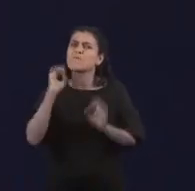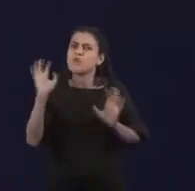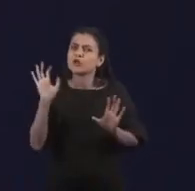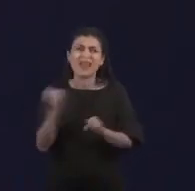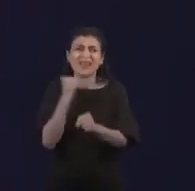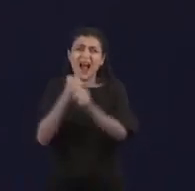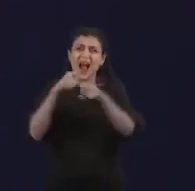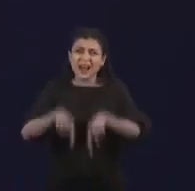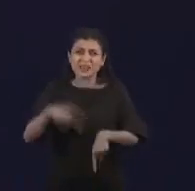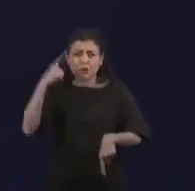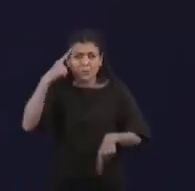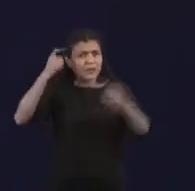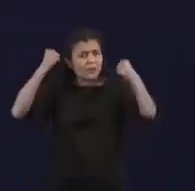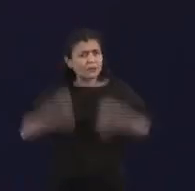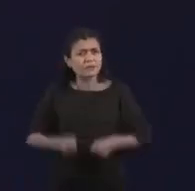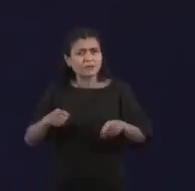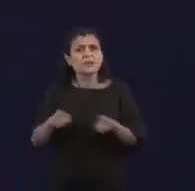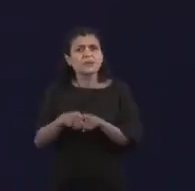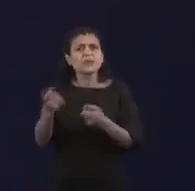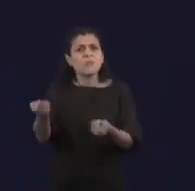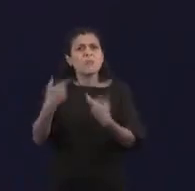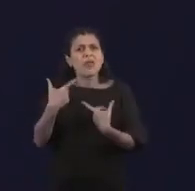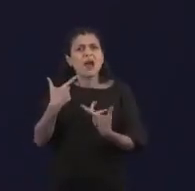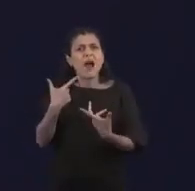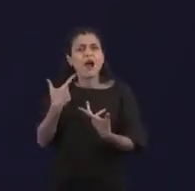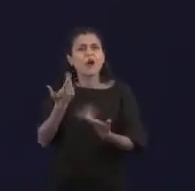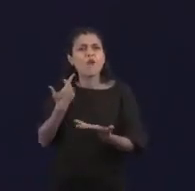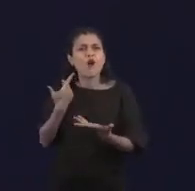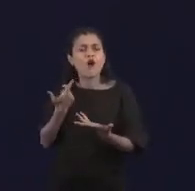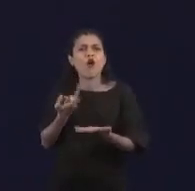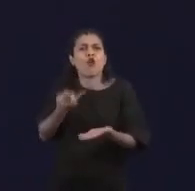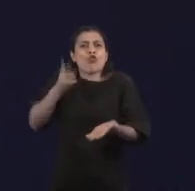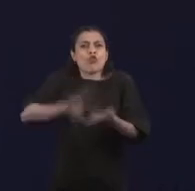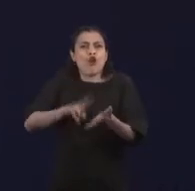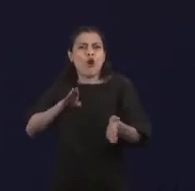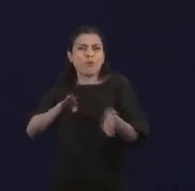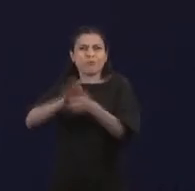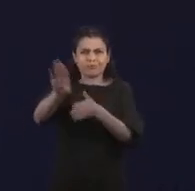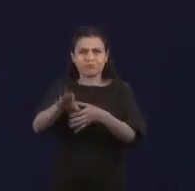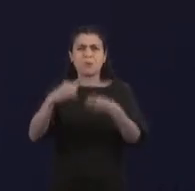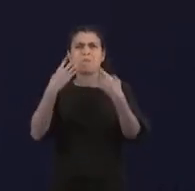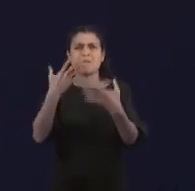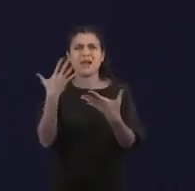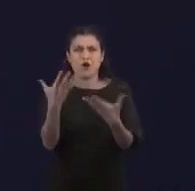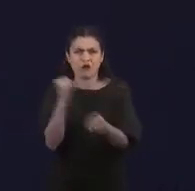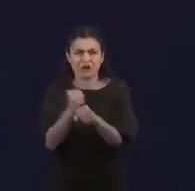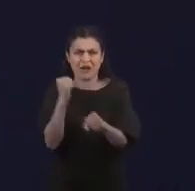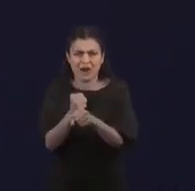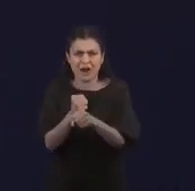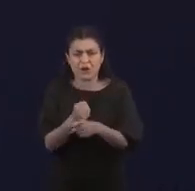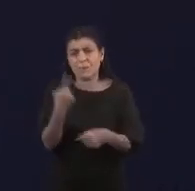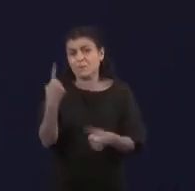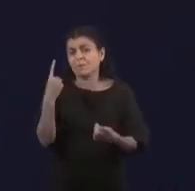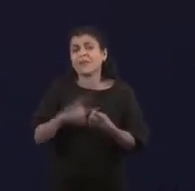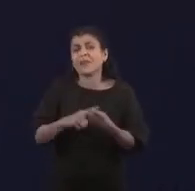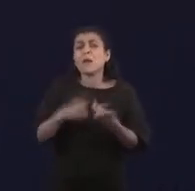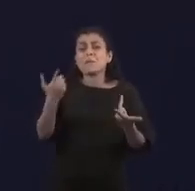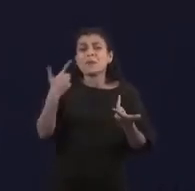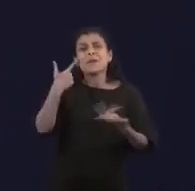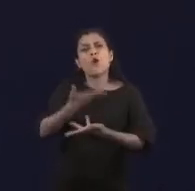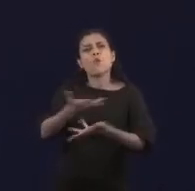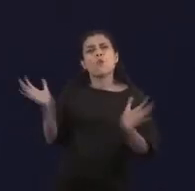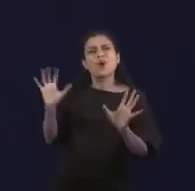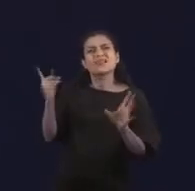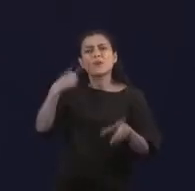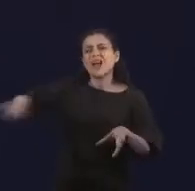entendiendo. Efectivamente va a ser un acelerador por varias razones. Primero, porque da muestras de que parte de la